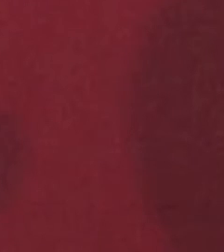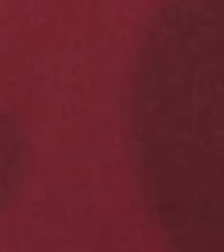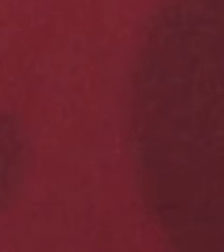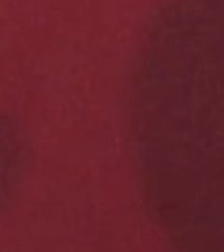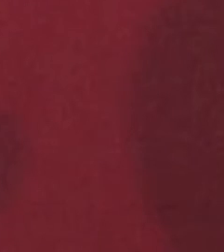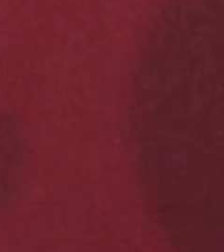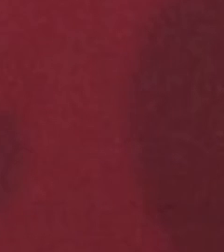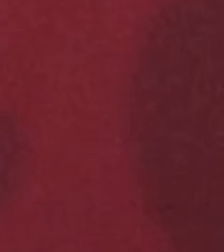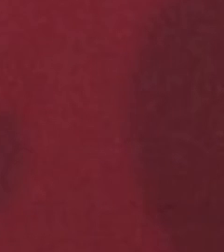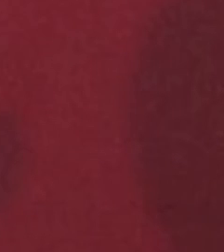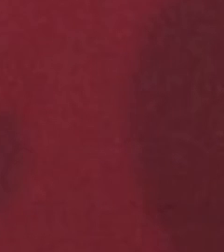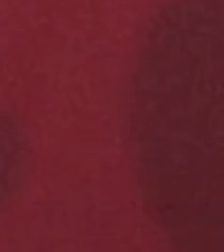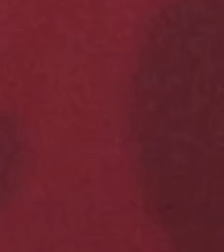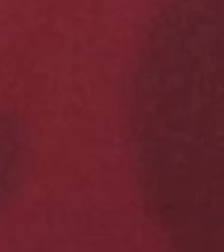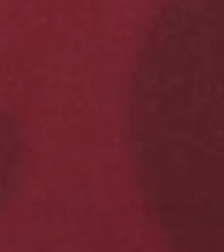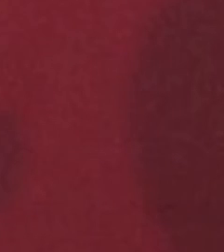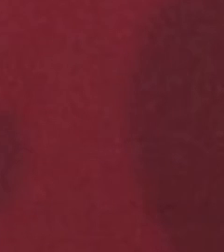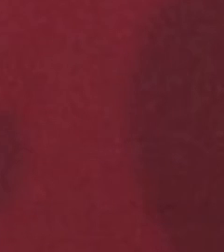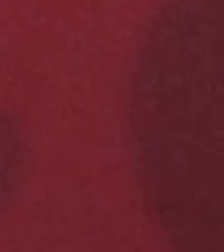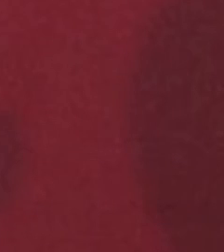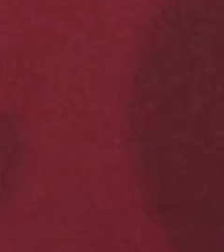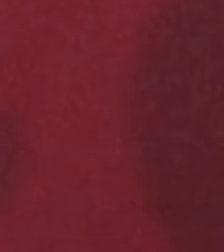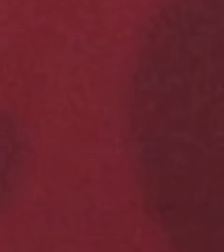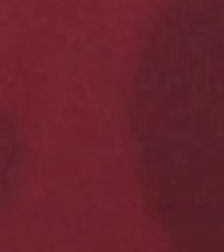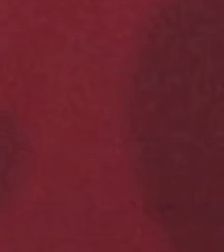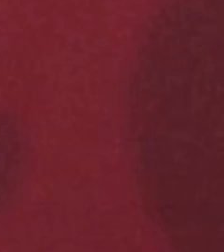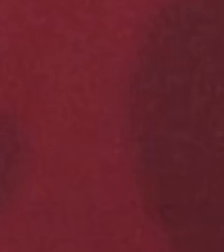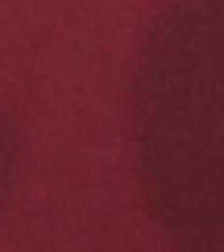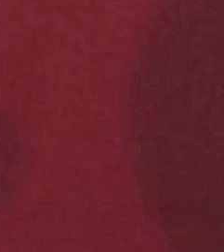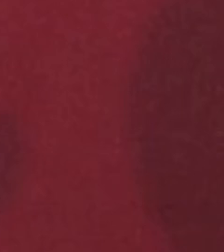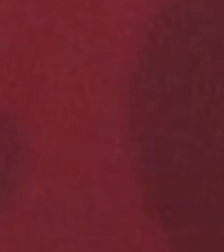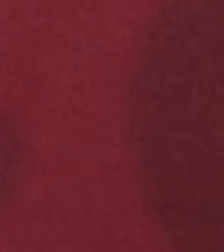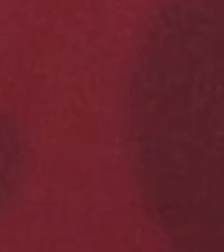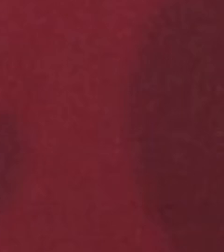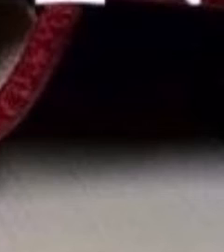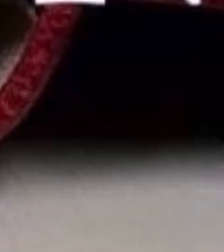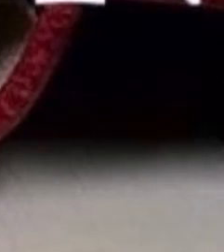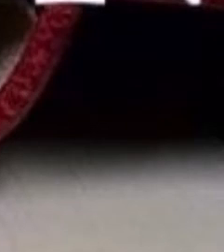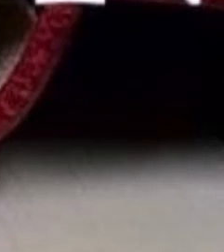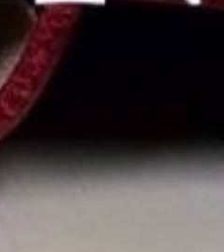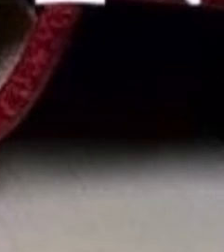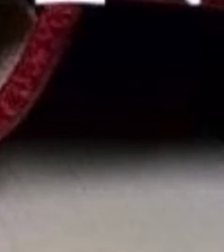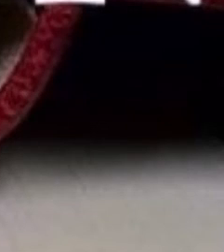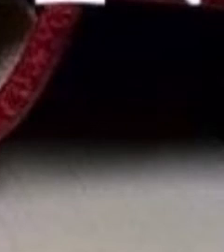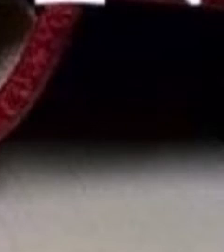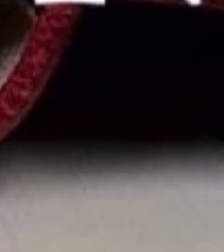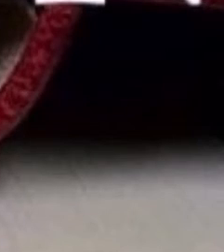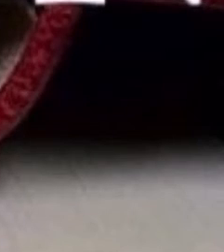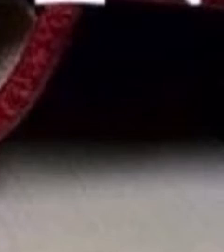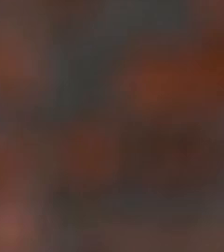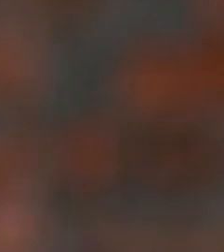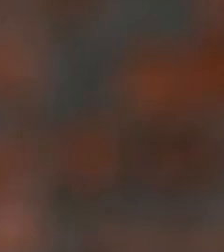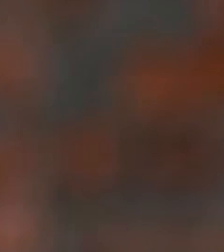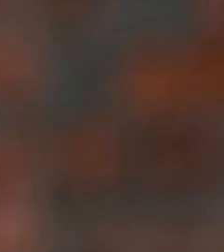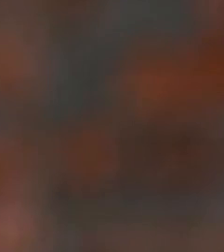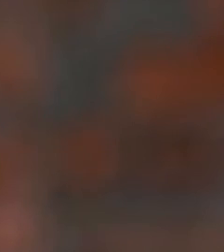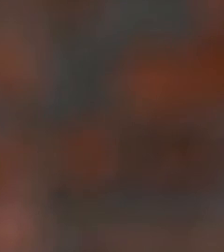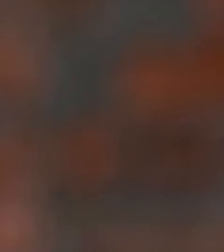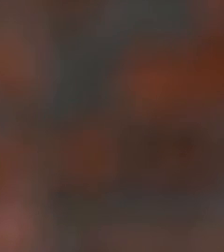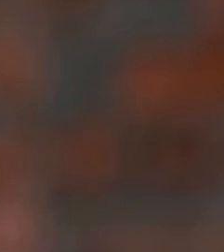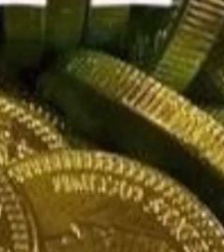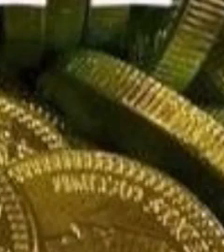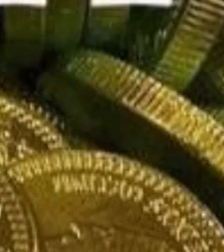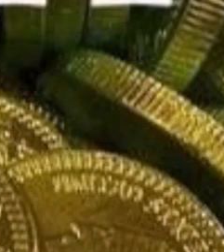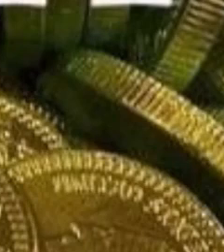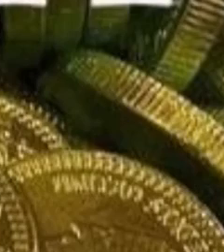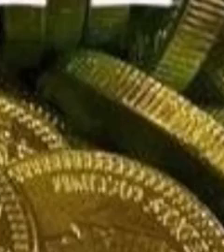cuál es el perfil ideal del funcionario público de nuestro México. Hablaremos de educación, vamos a hablar también sobre